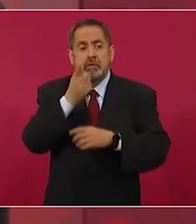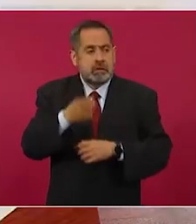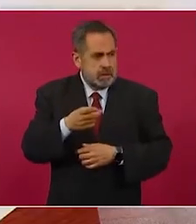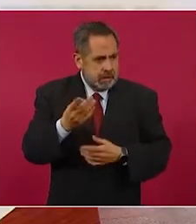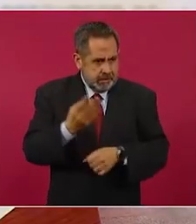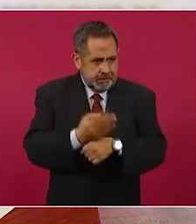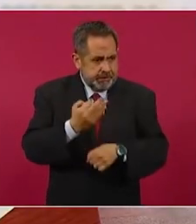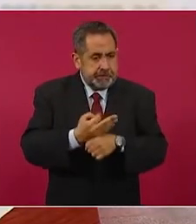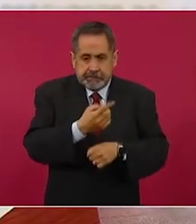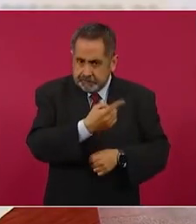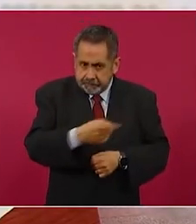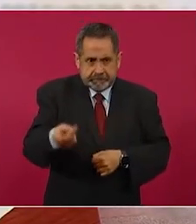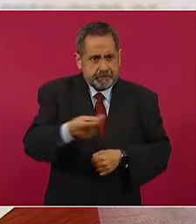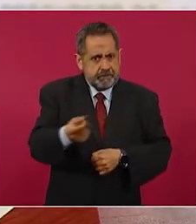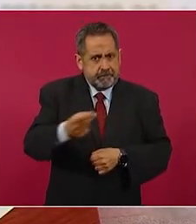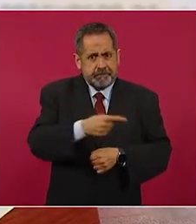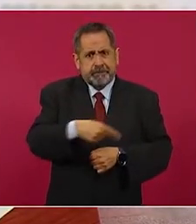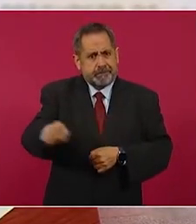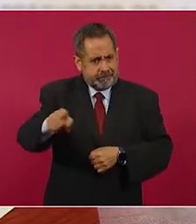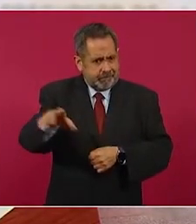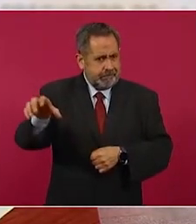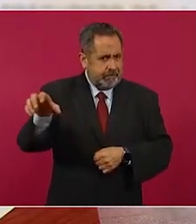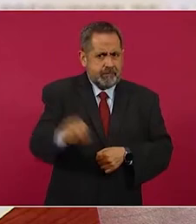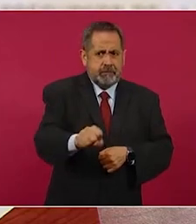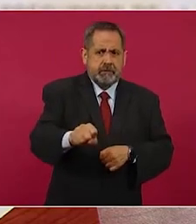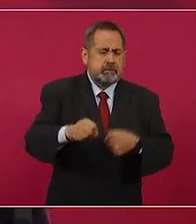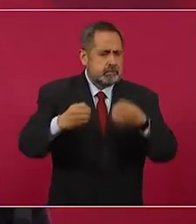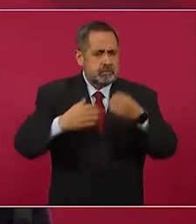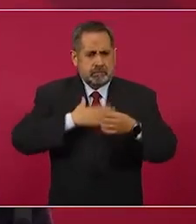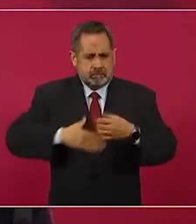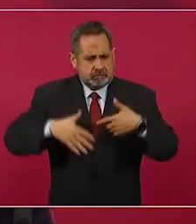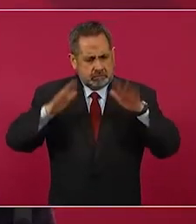espera para hacer justicia?